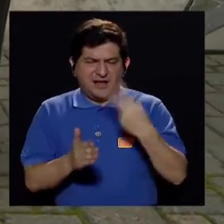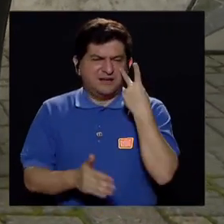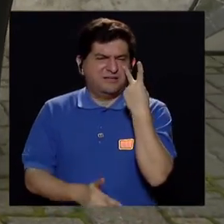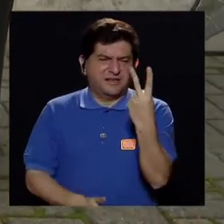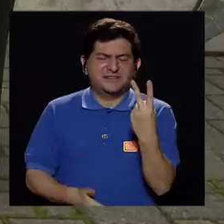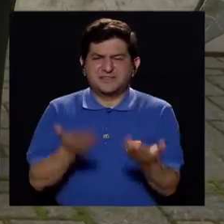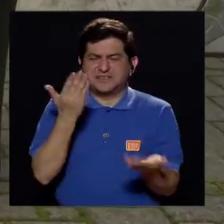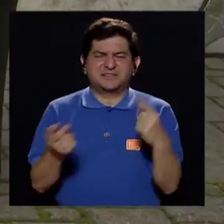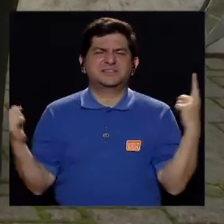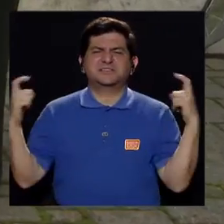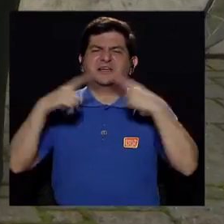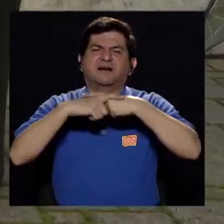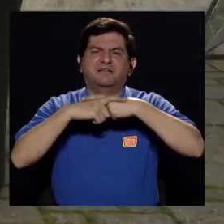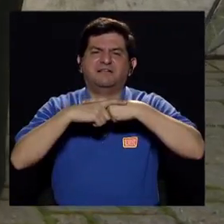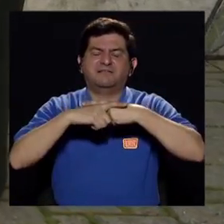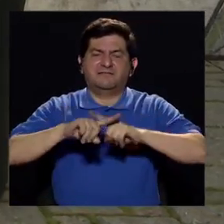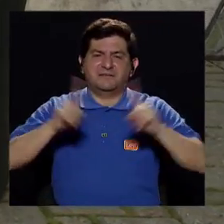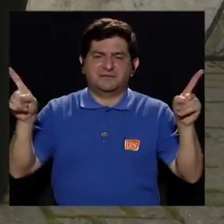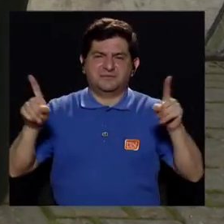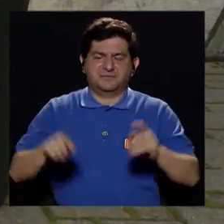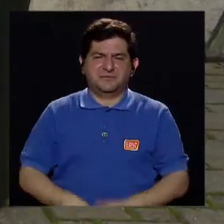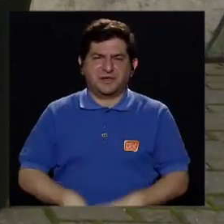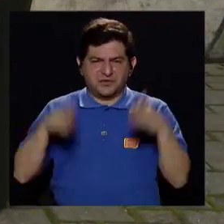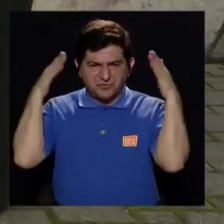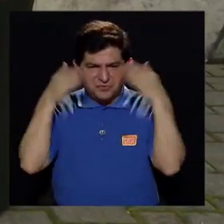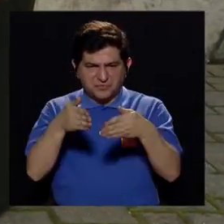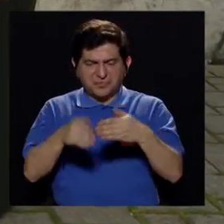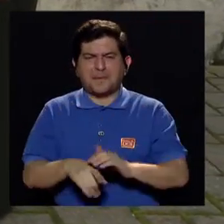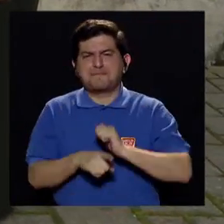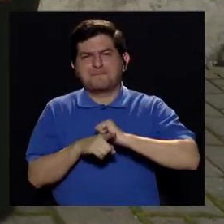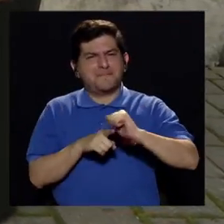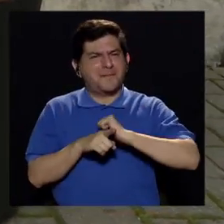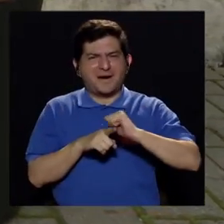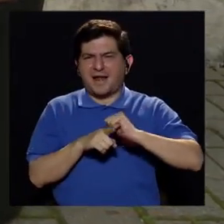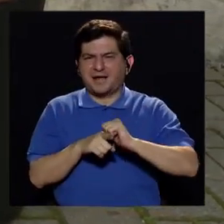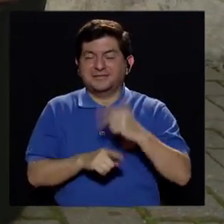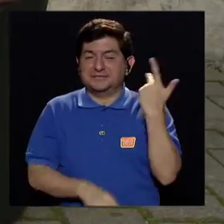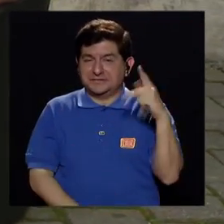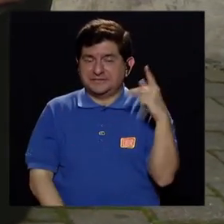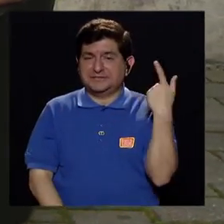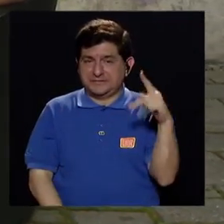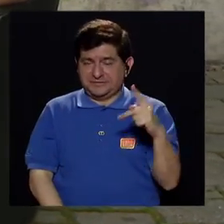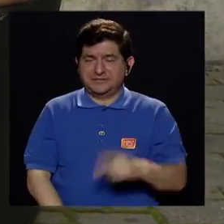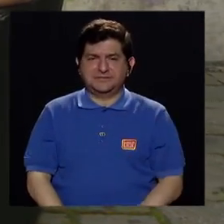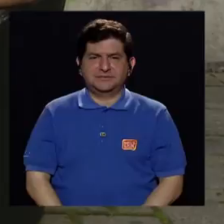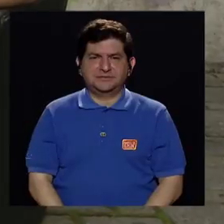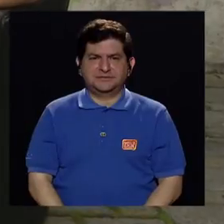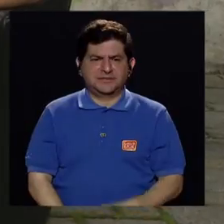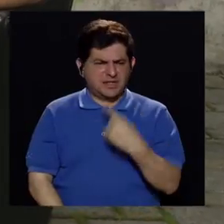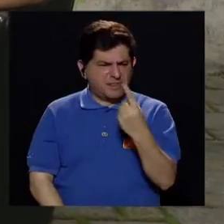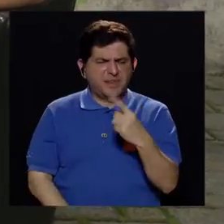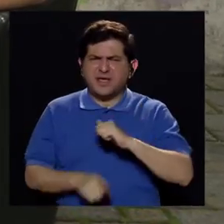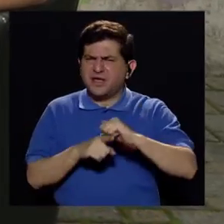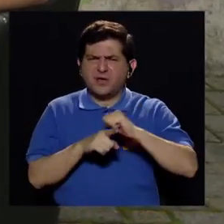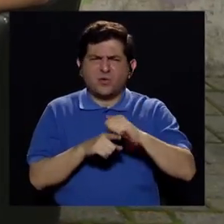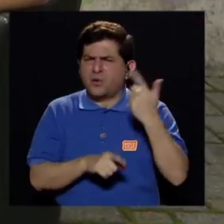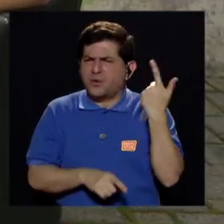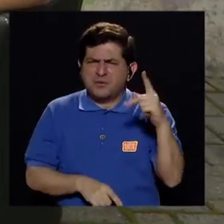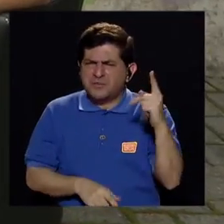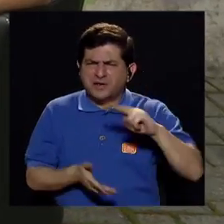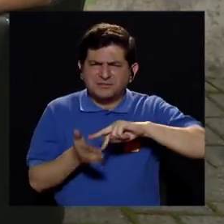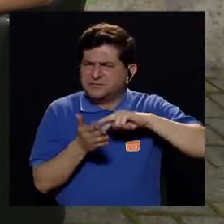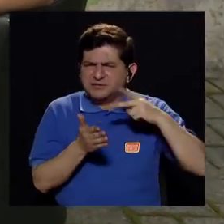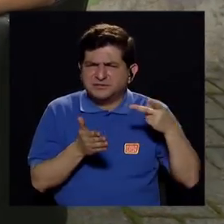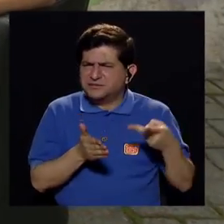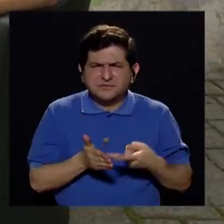muy complicado, pero se centra en prácticas riesgosas. Cuando hablo de prácticas riesgosas, no solamente